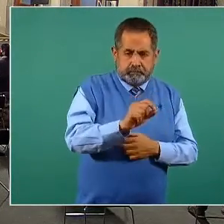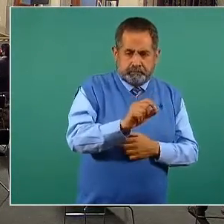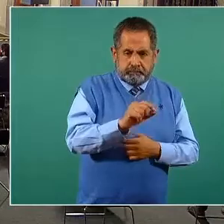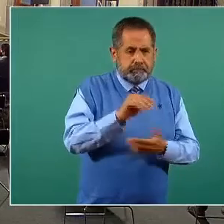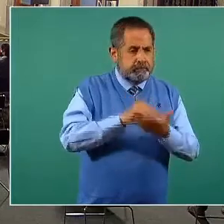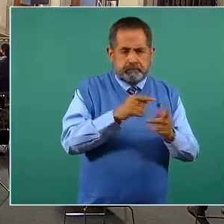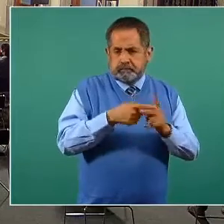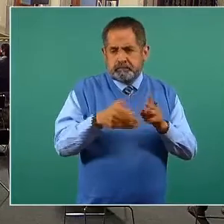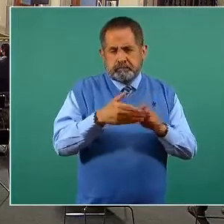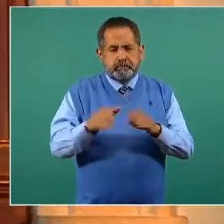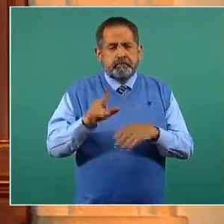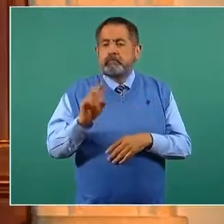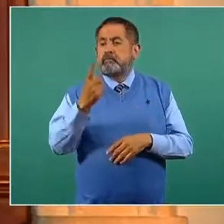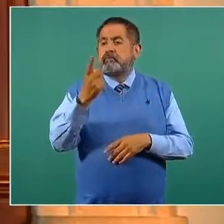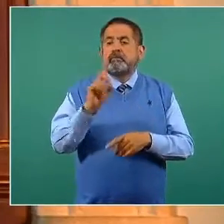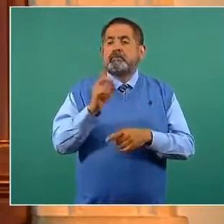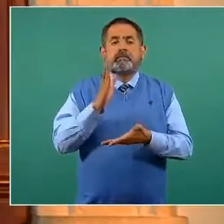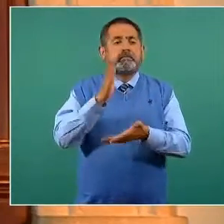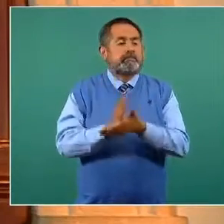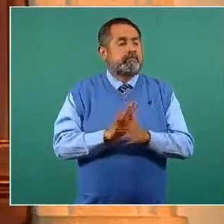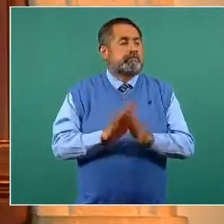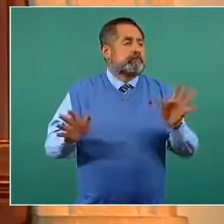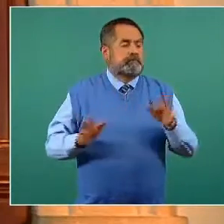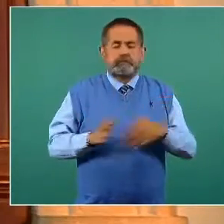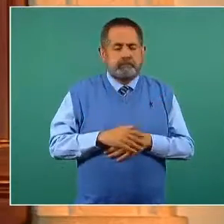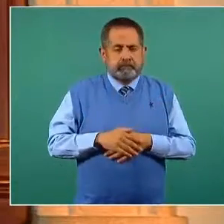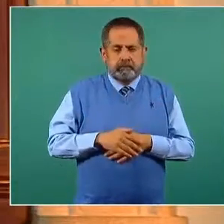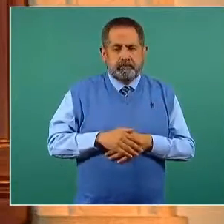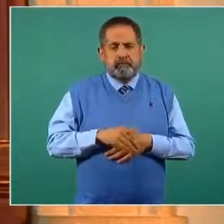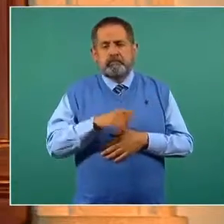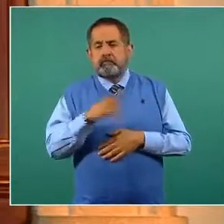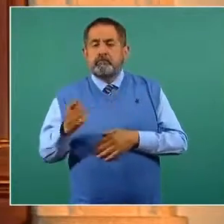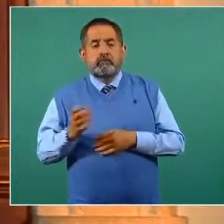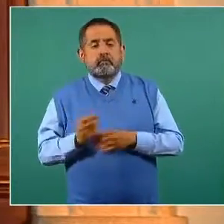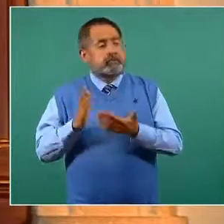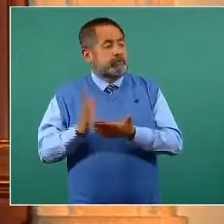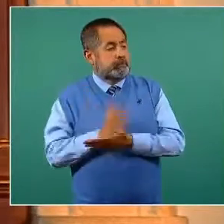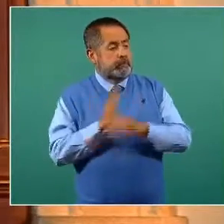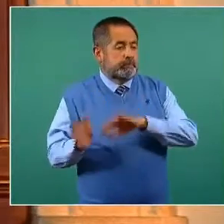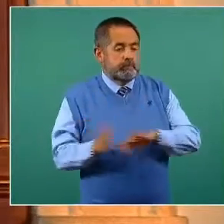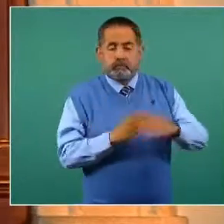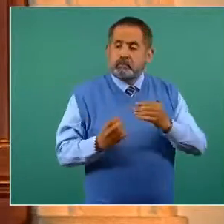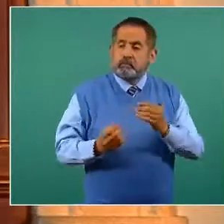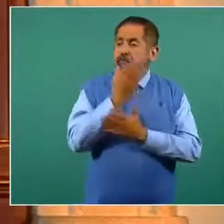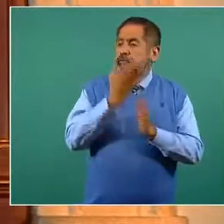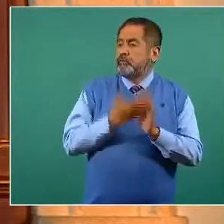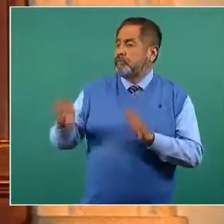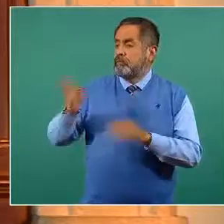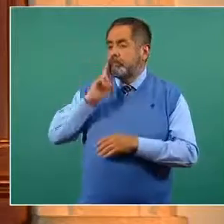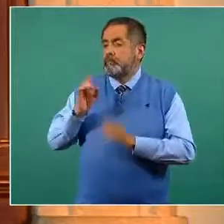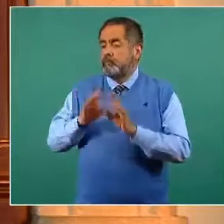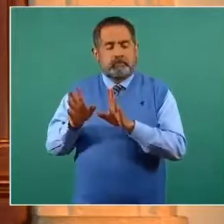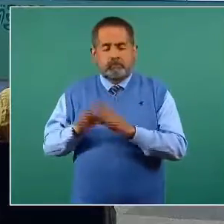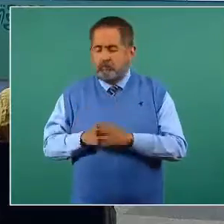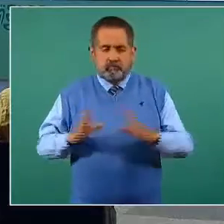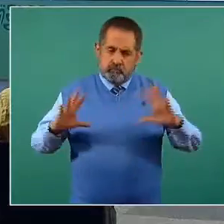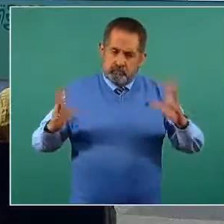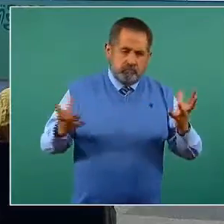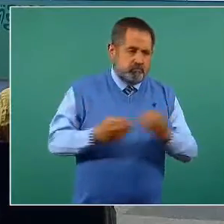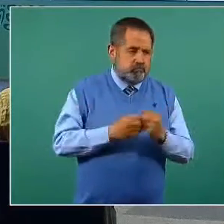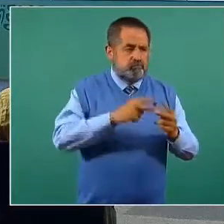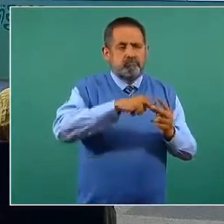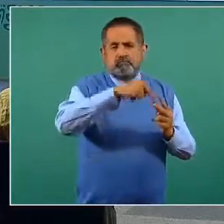el 31 de diciembre y no vinimos aquí el 1 de enero y les dijimos, bueno, ahora vamos a ver qué pasa en el 2021 y a partir del